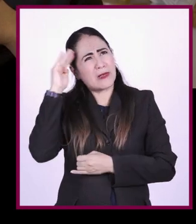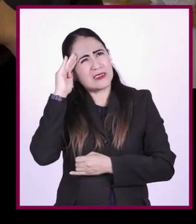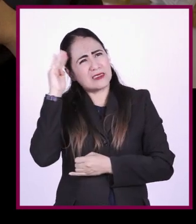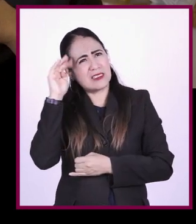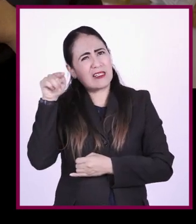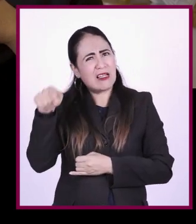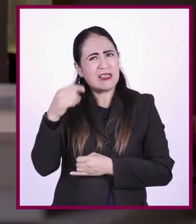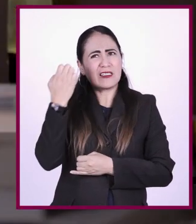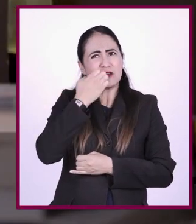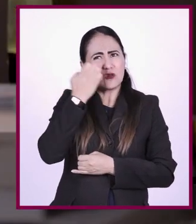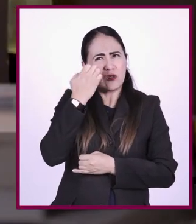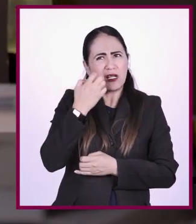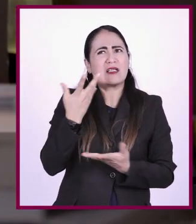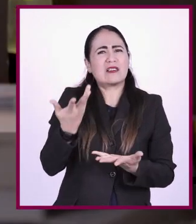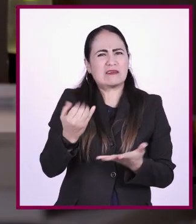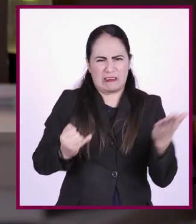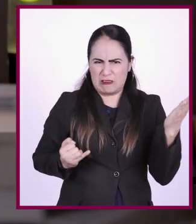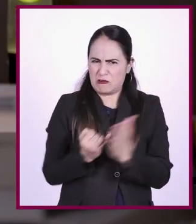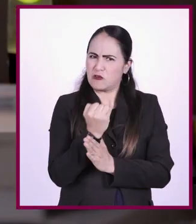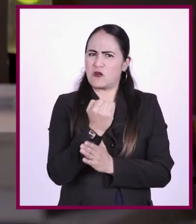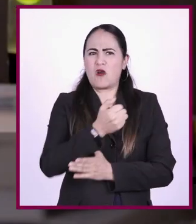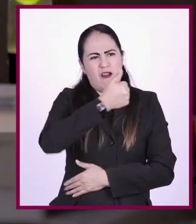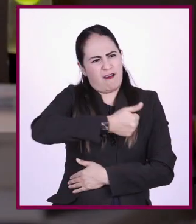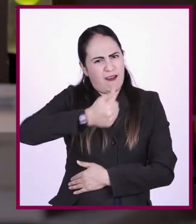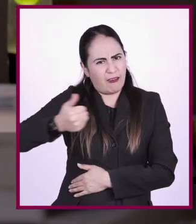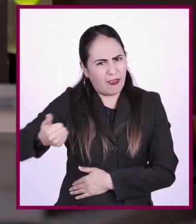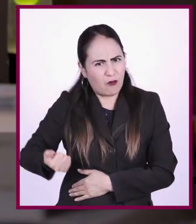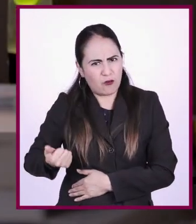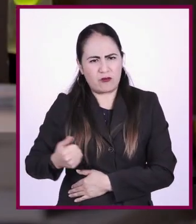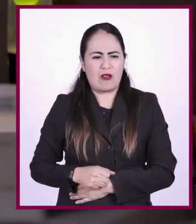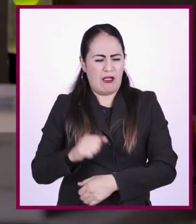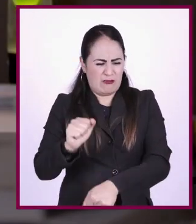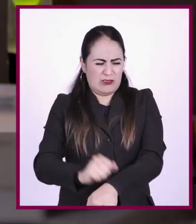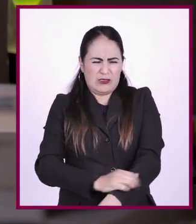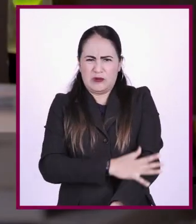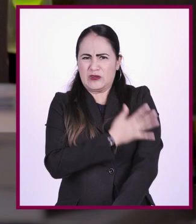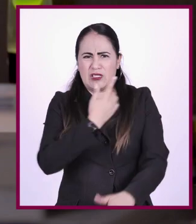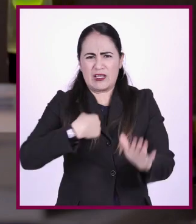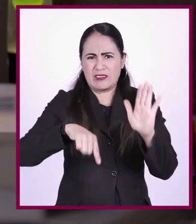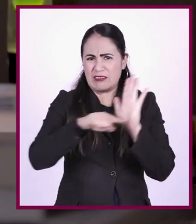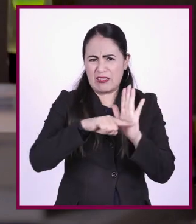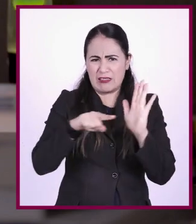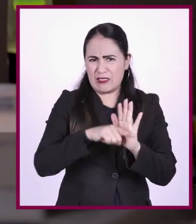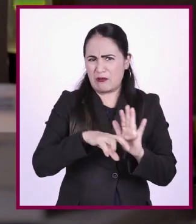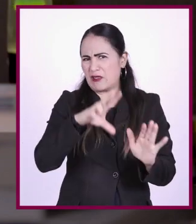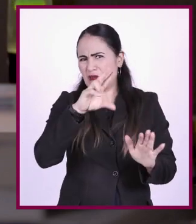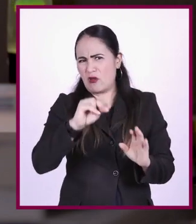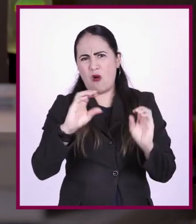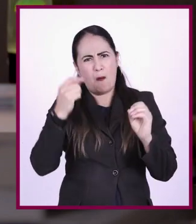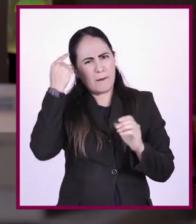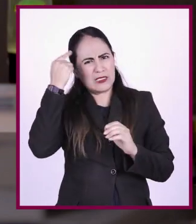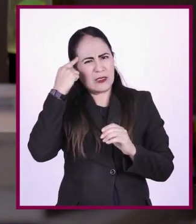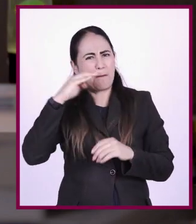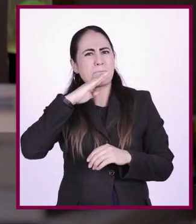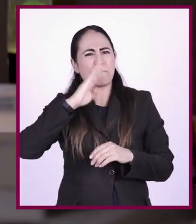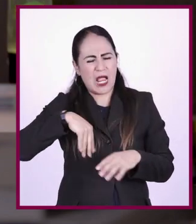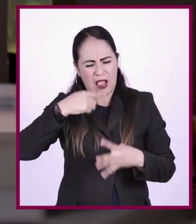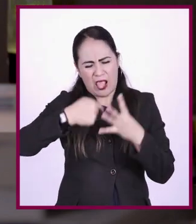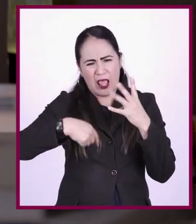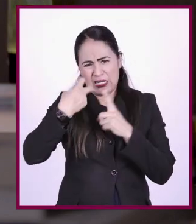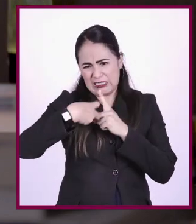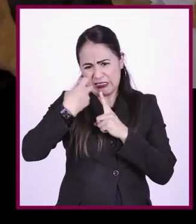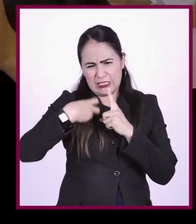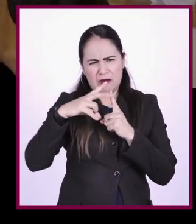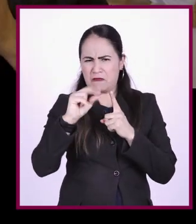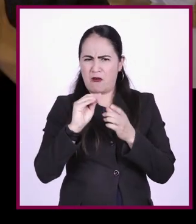las situaciones escolares, el poder está en nosotros. Se lo arrebatamos a las emociones feitas y a los pensamientos chafas acerca de